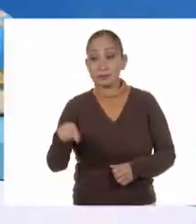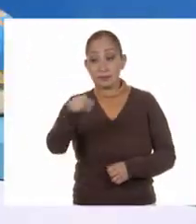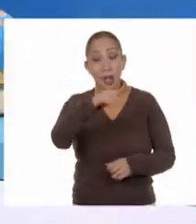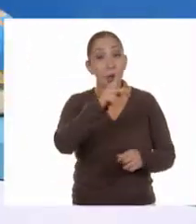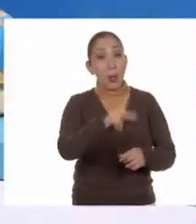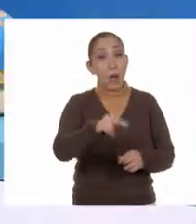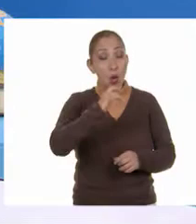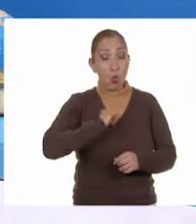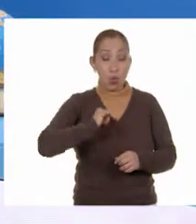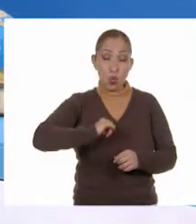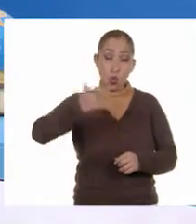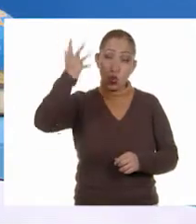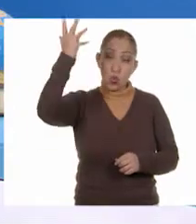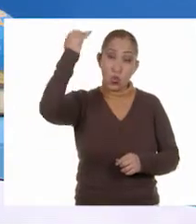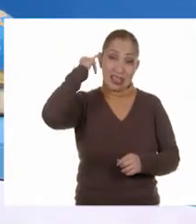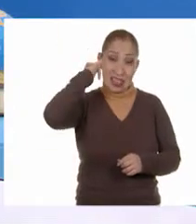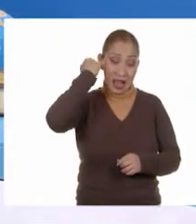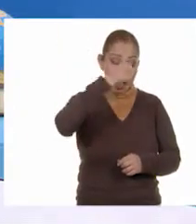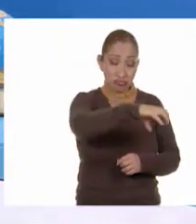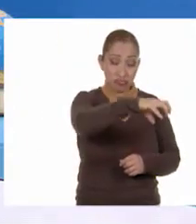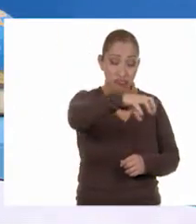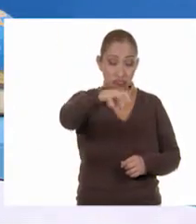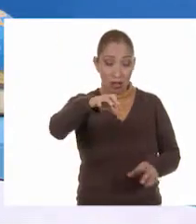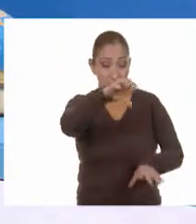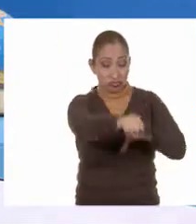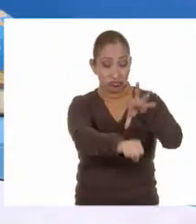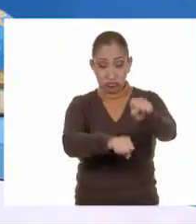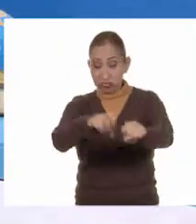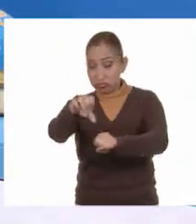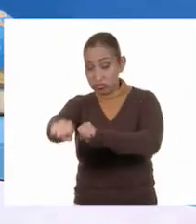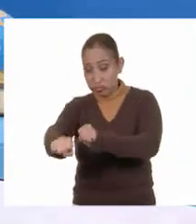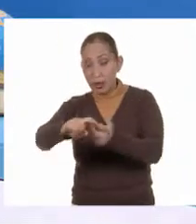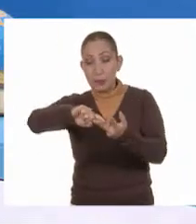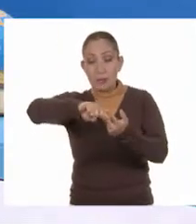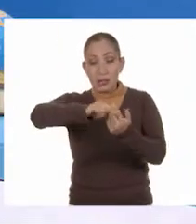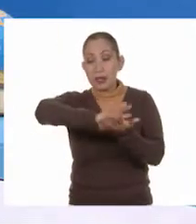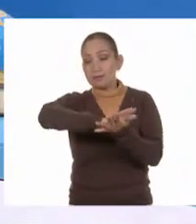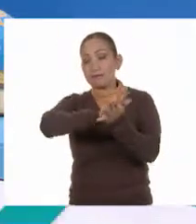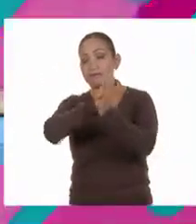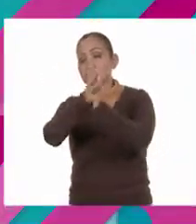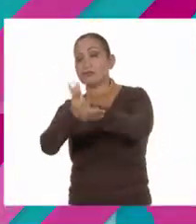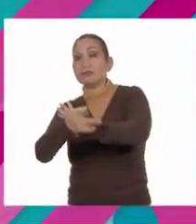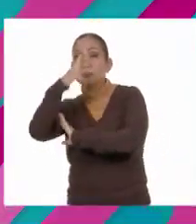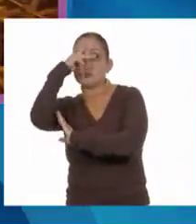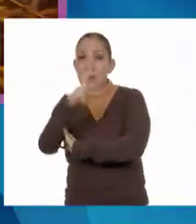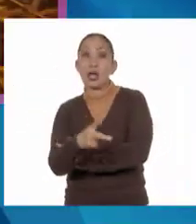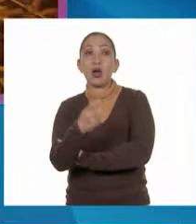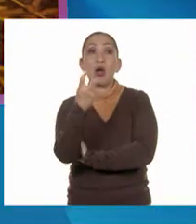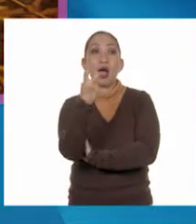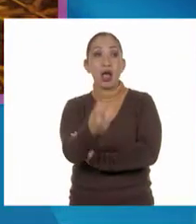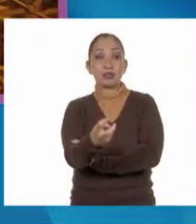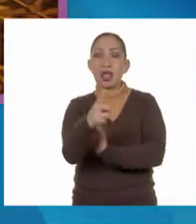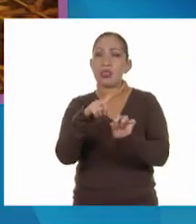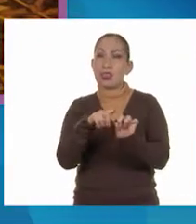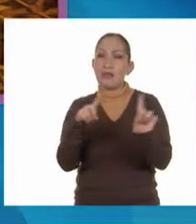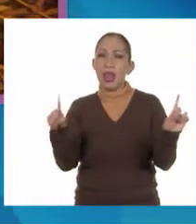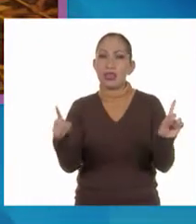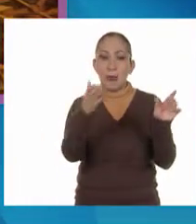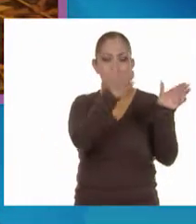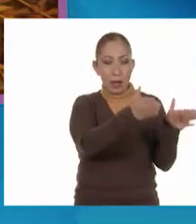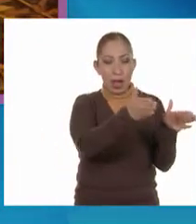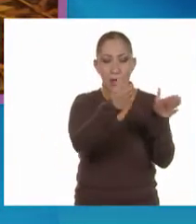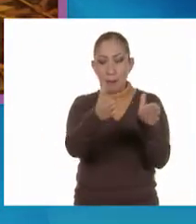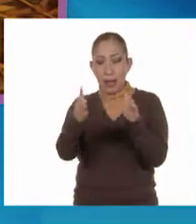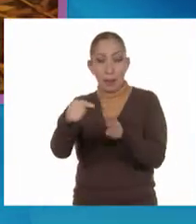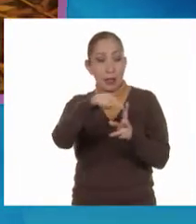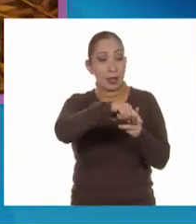originarios marcaron un parteaguas en la historia de lo que después sería nuestro país. Este proceso tuvo diferentes etapas, que van